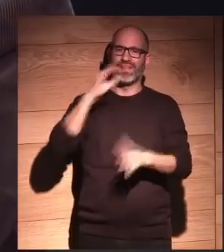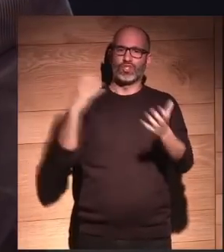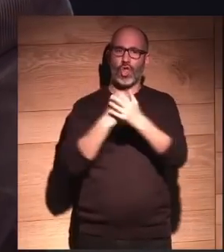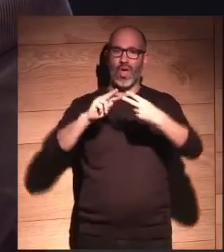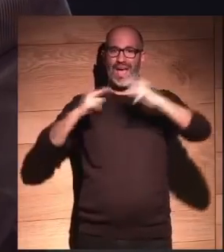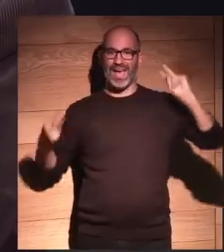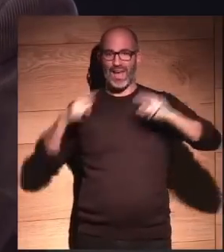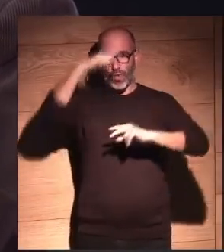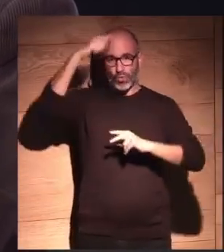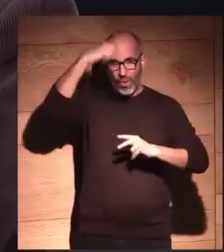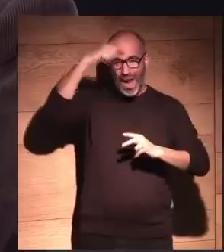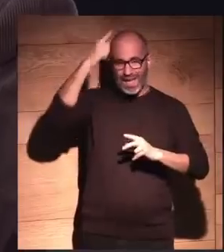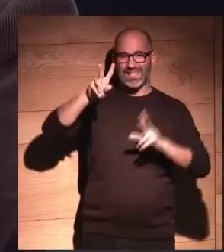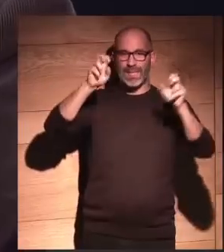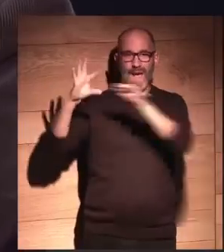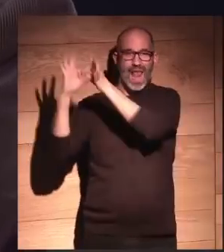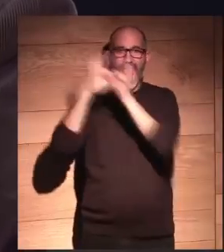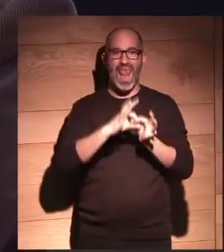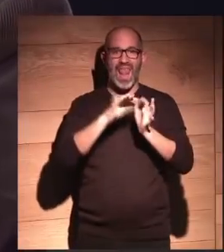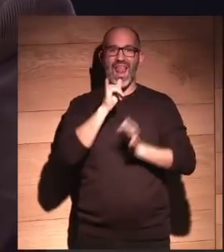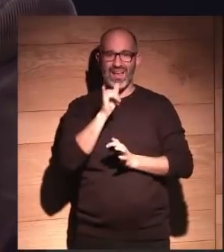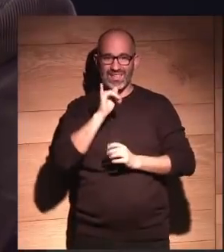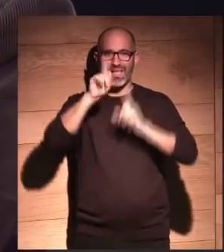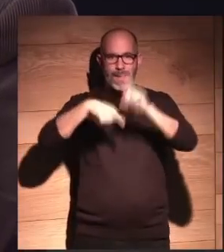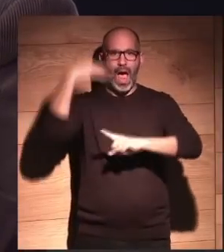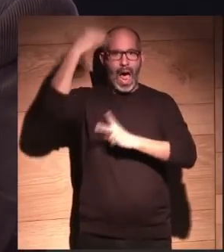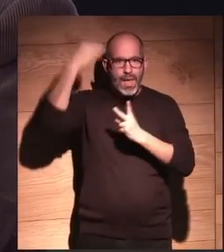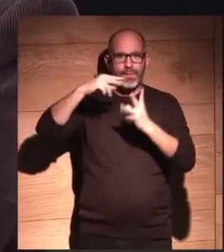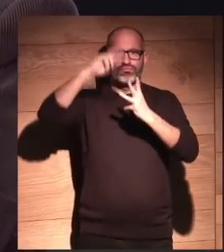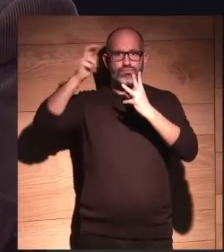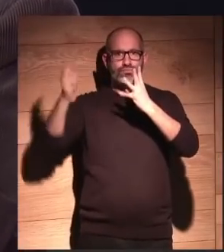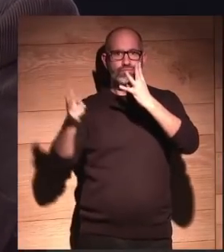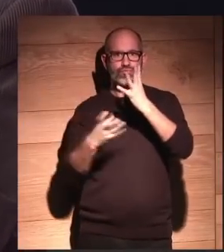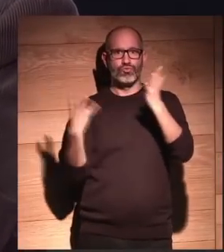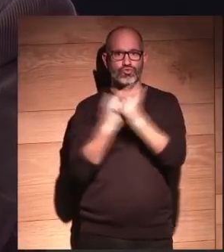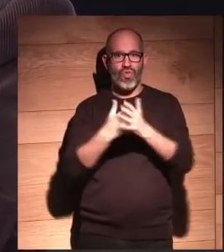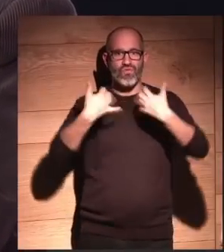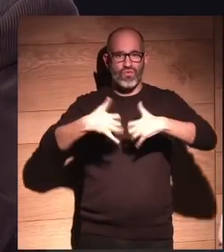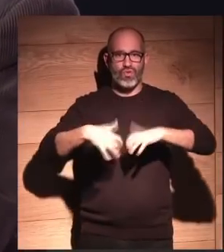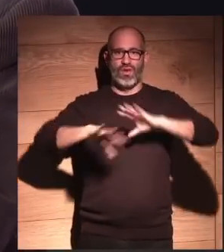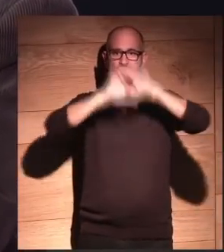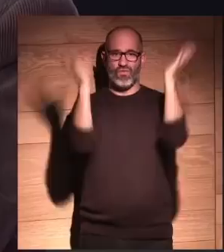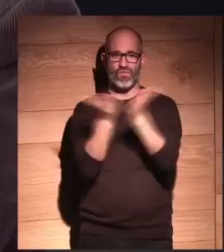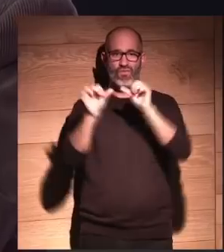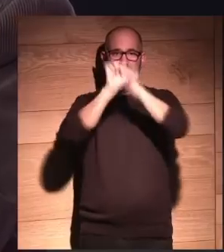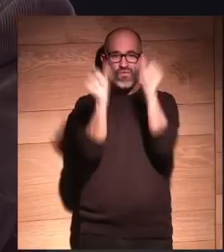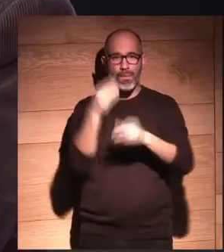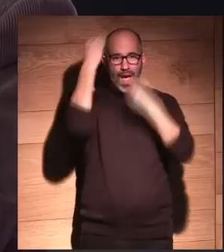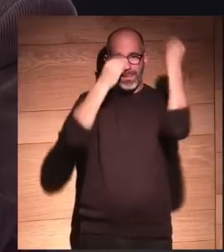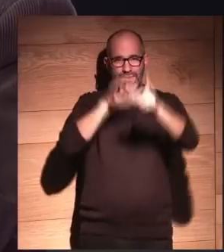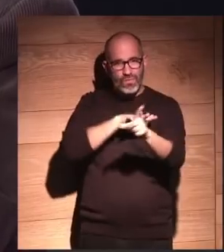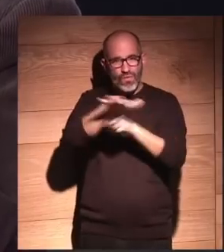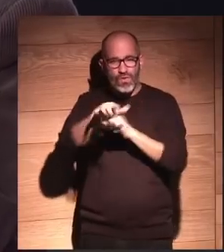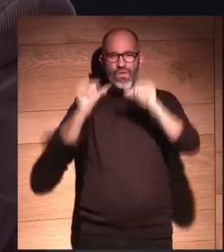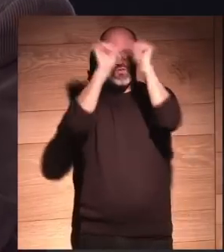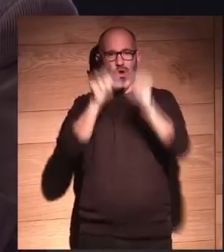culturales, los latinos y los otros, que están los griegos también y los árabes también, que están funcionando en nuestra manera de pensar, en nuestra manera